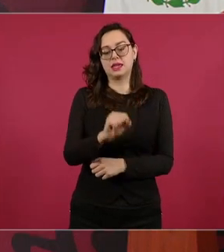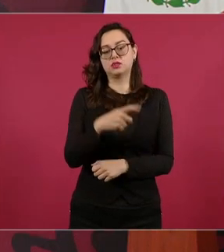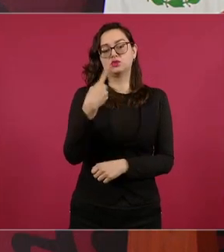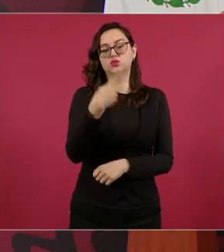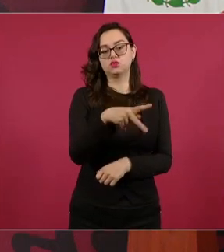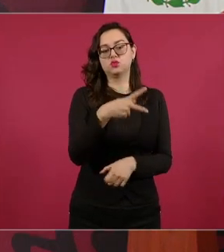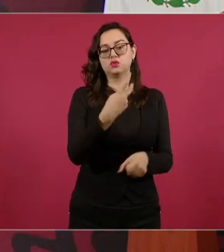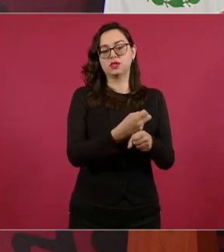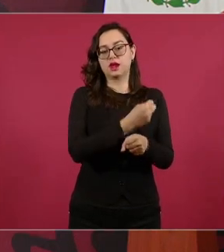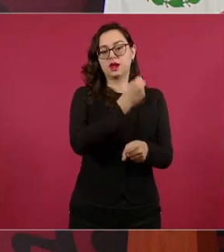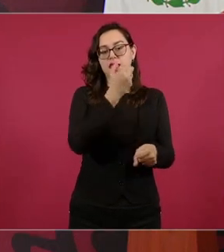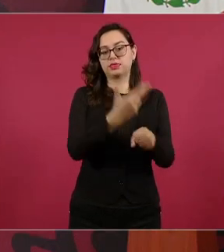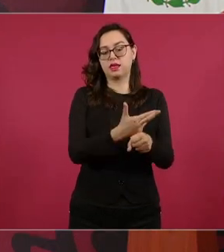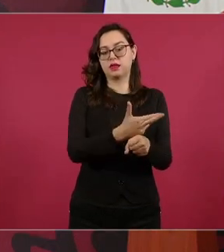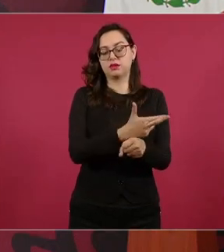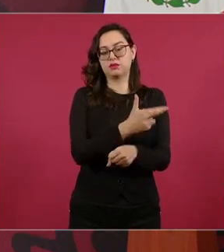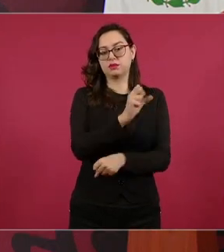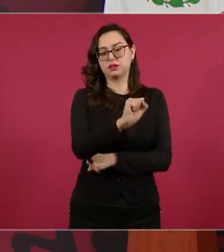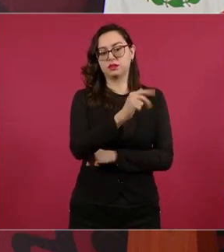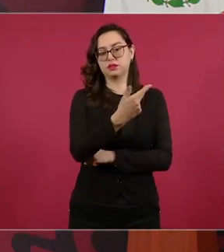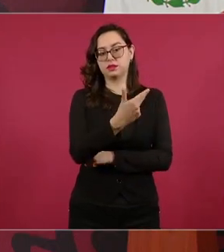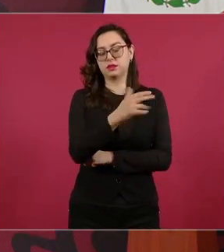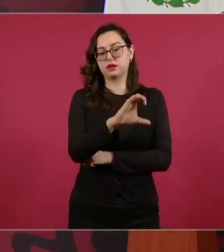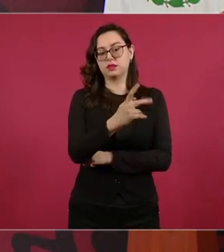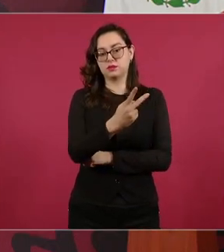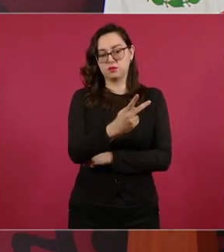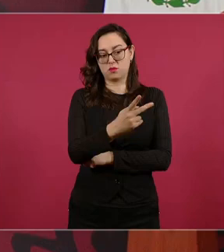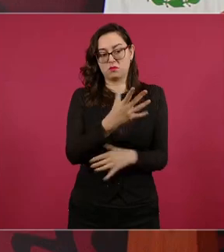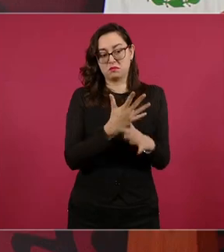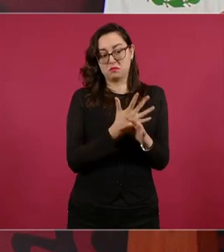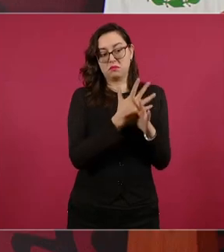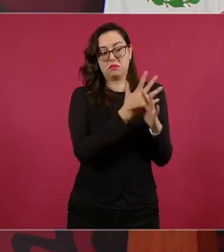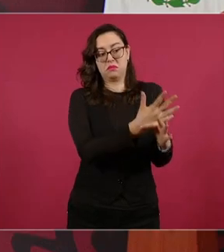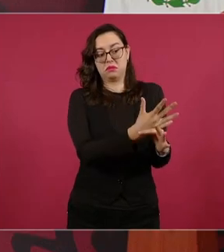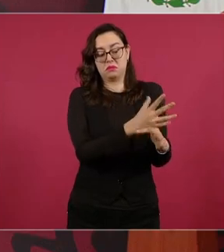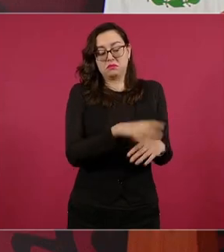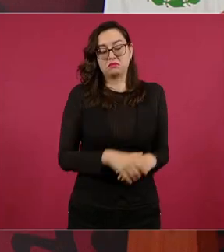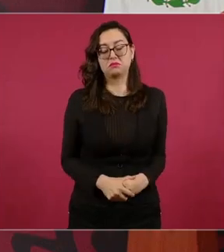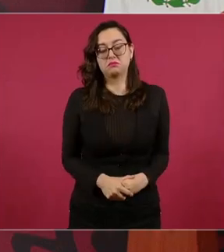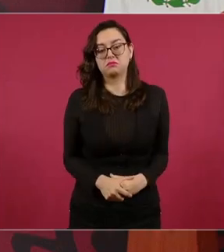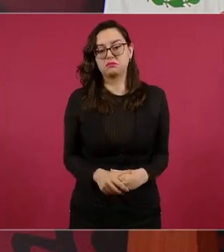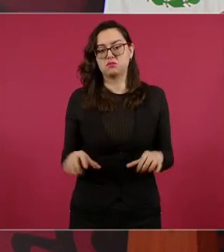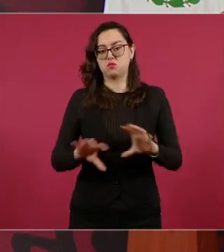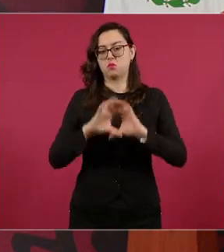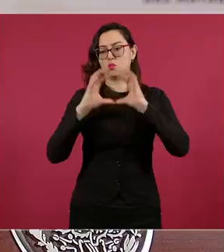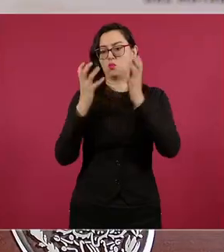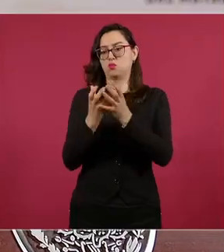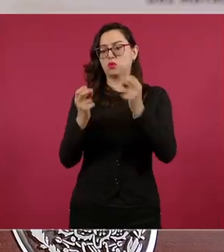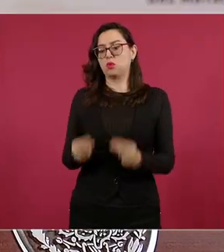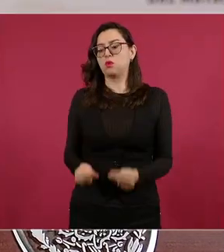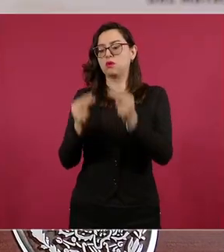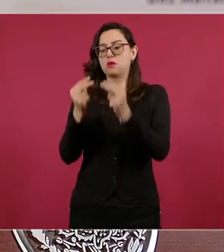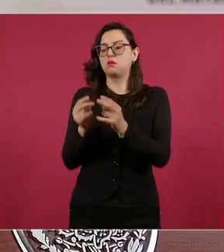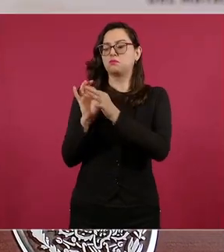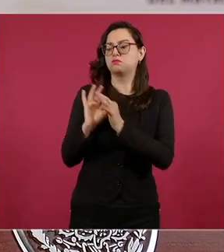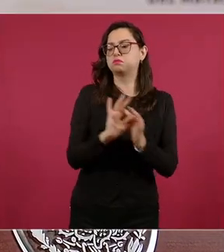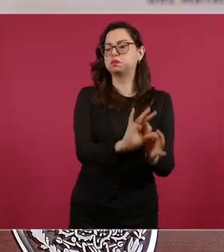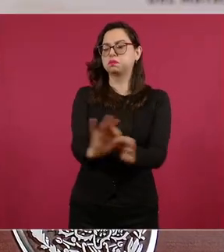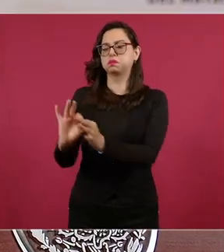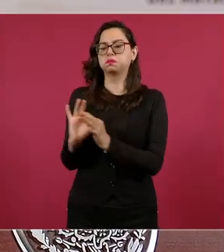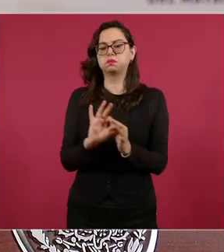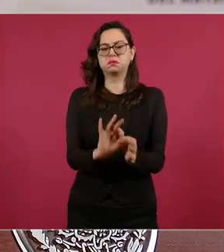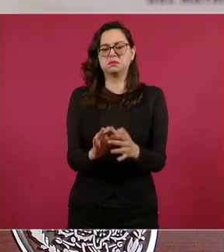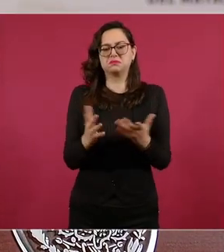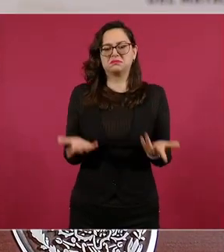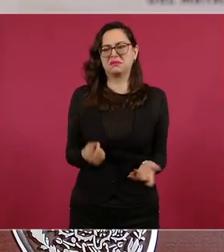Decía que en un mundo globalizado no había que fomentar la producción en